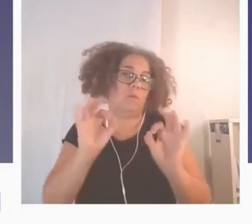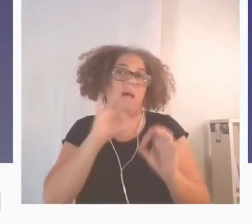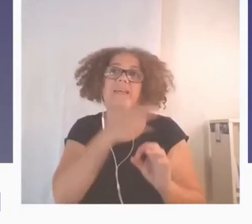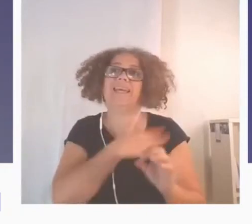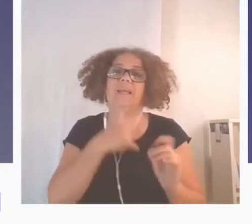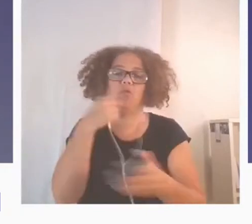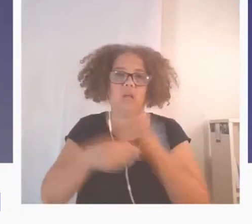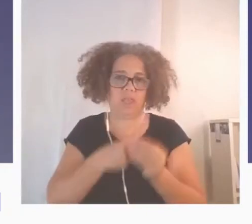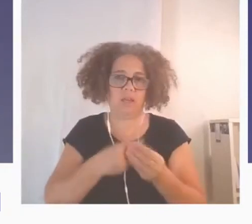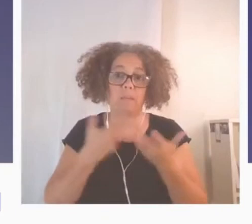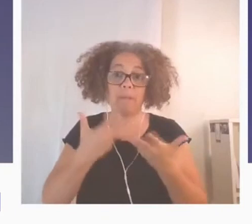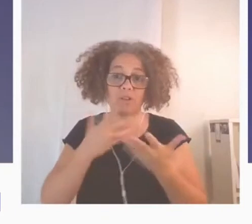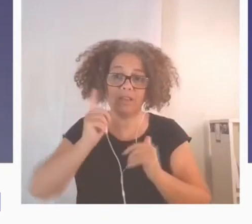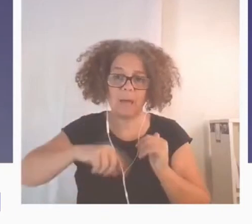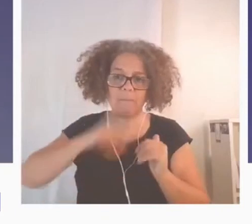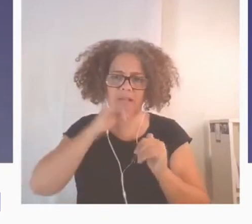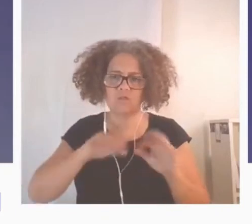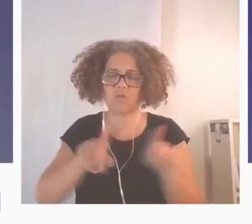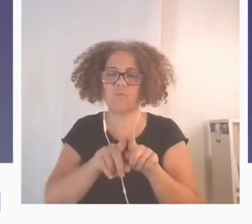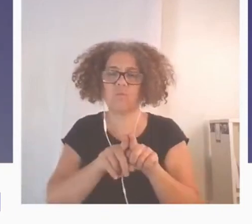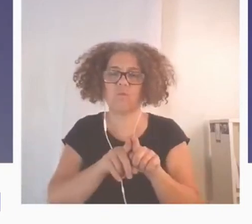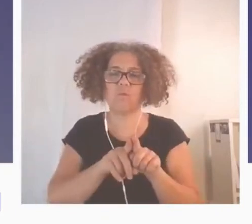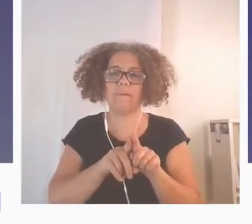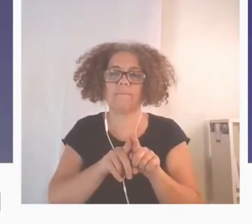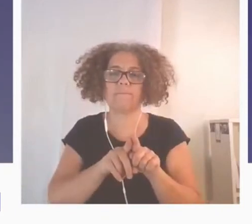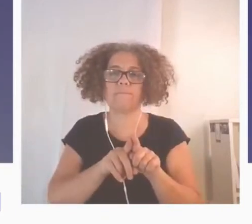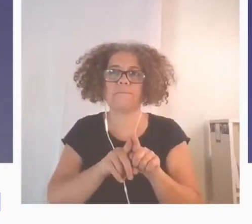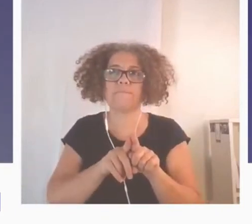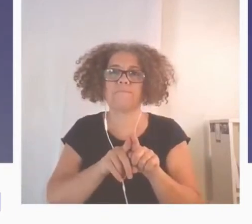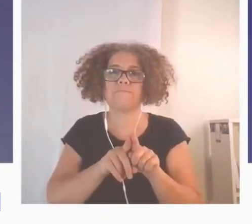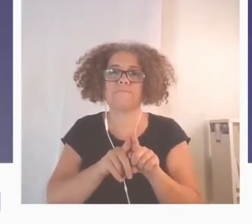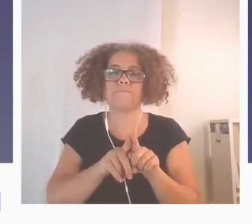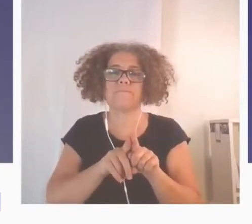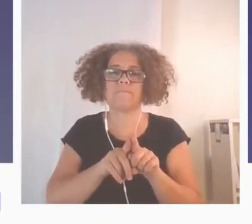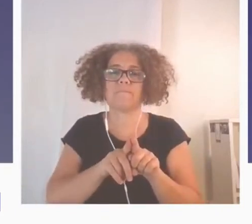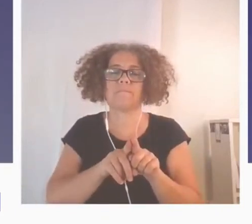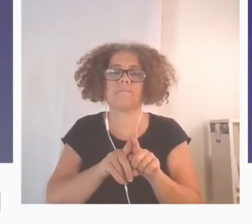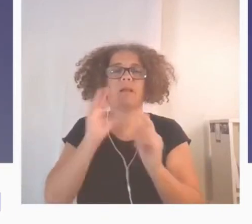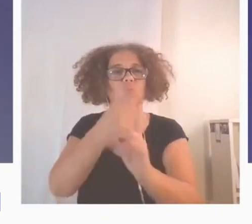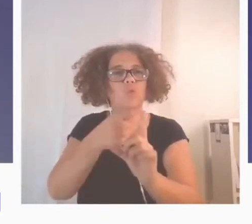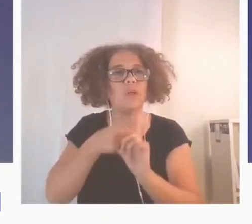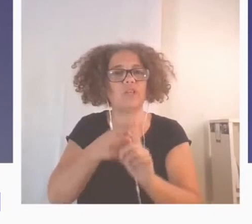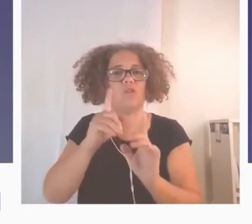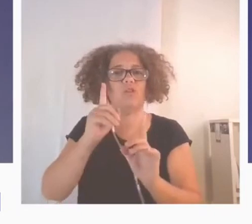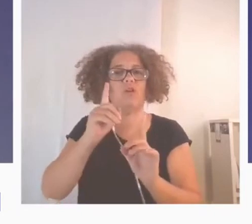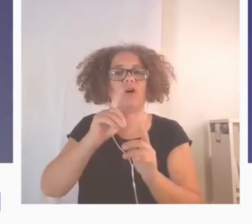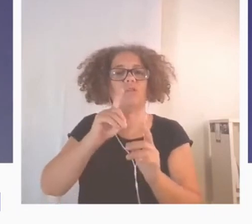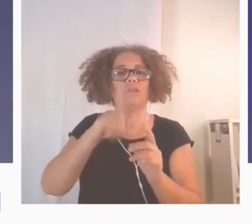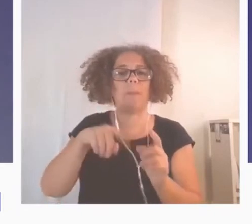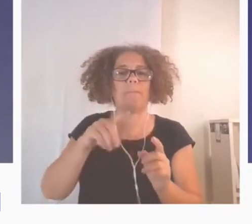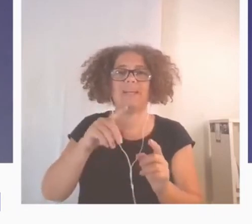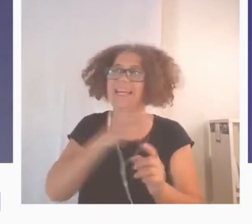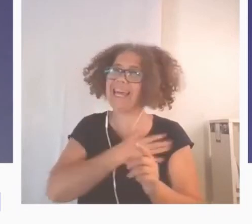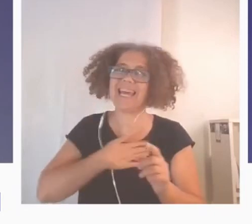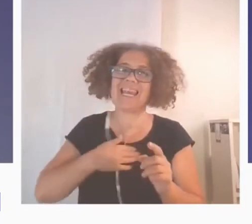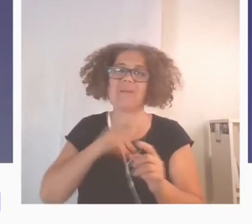además tenemos un reto en BBK Cuna concretamente, y es un reto además también personal, es llegar a todas esas